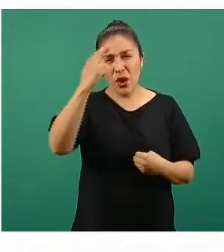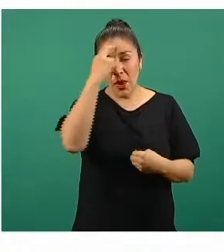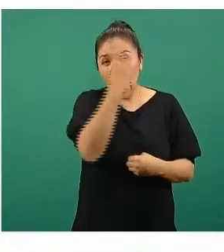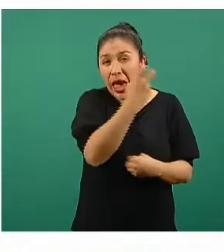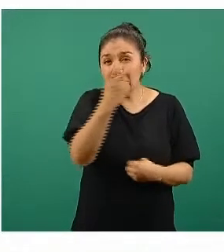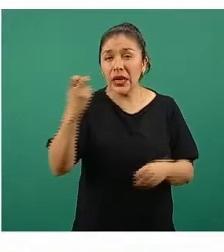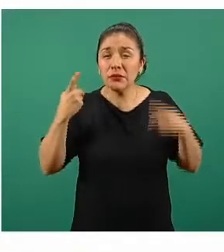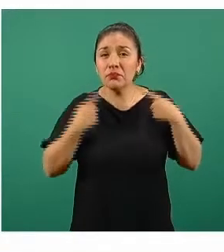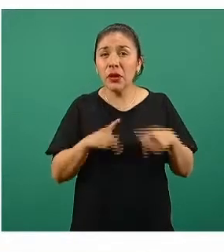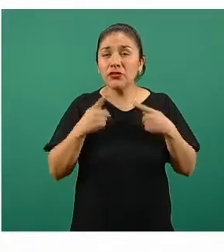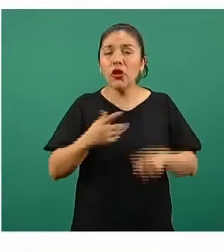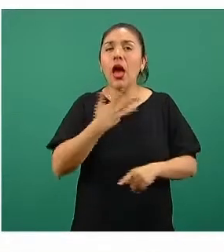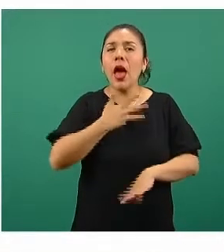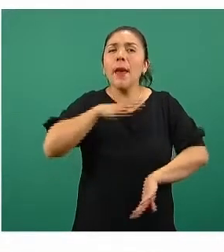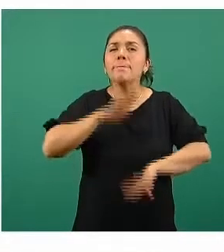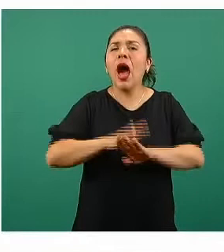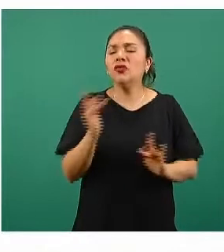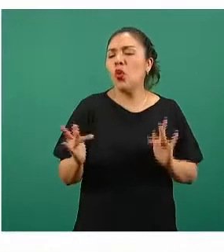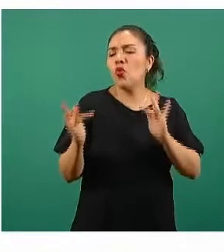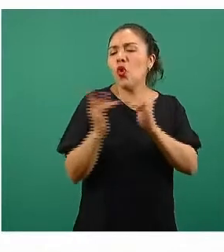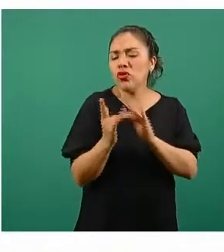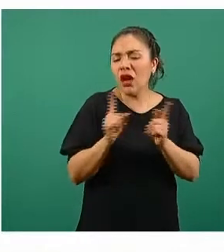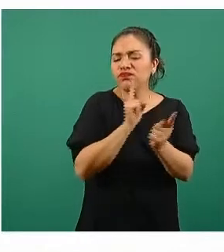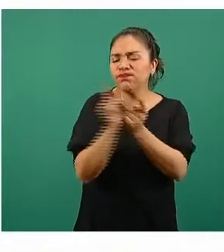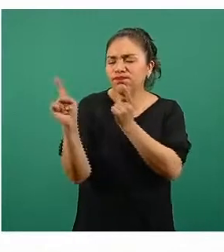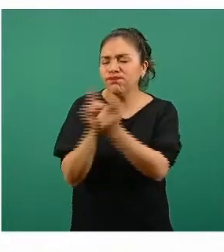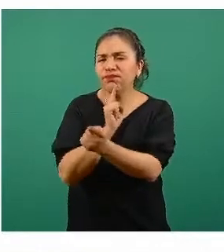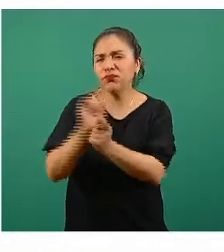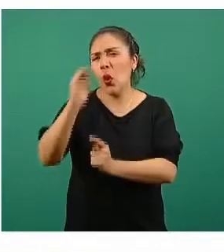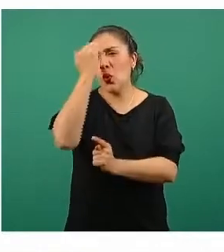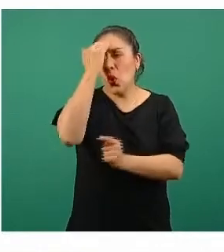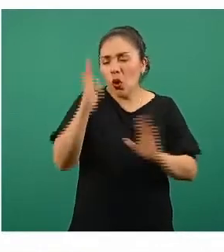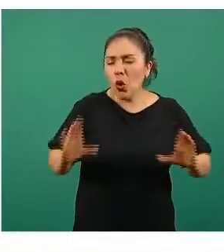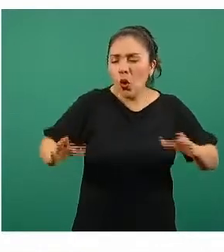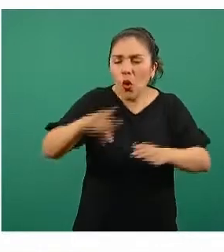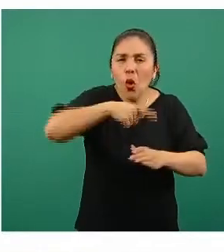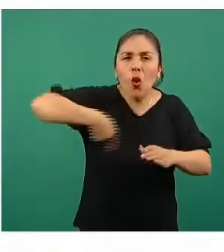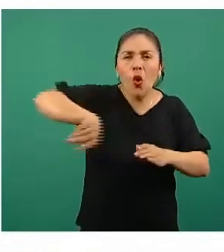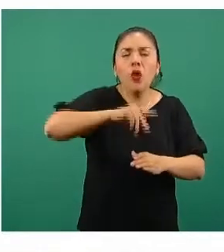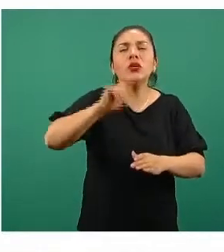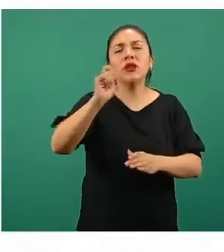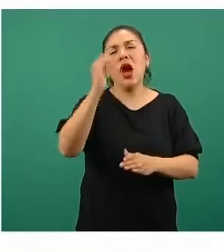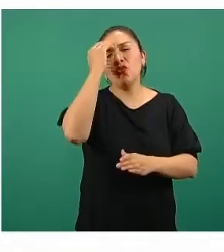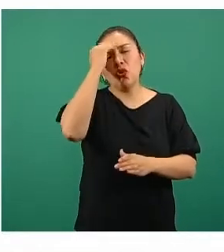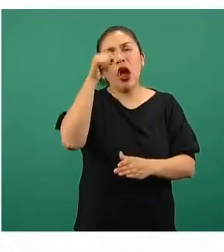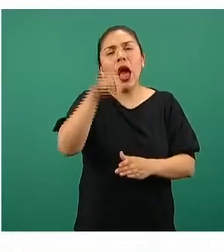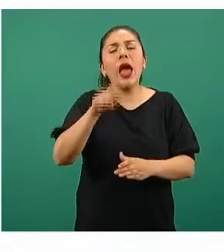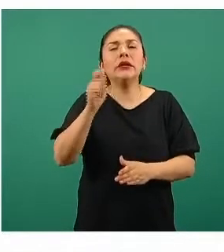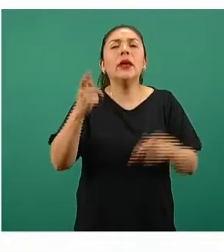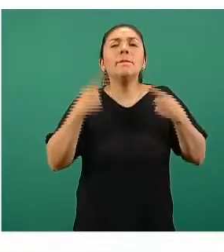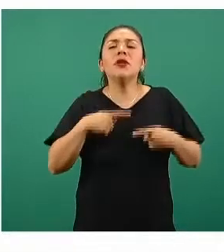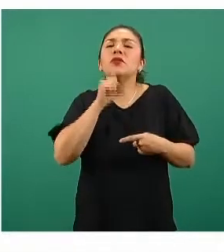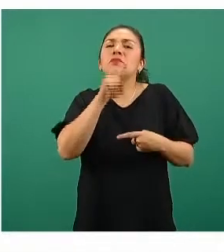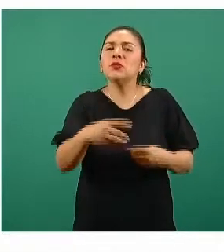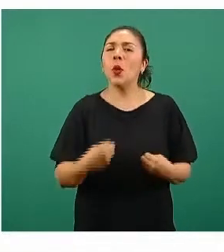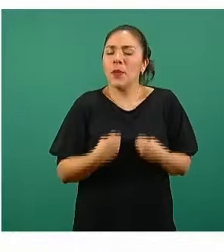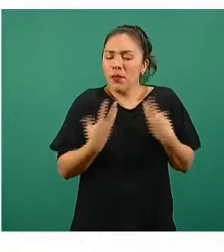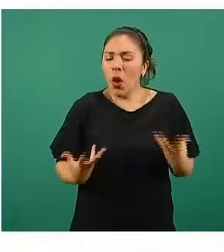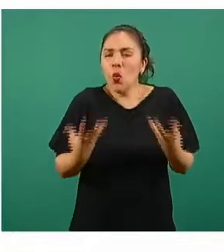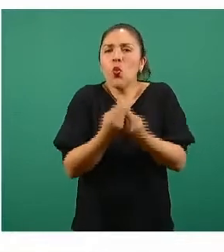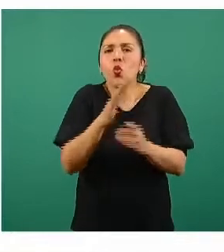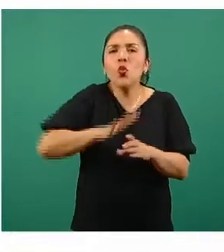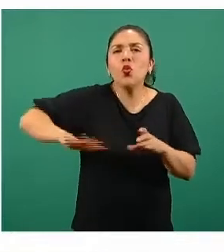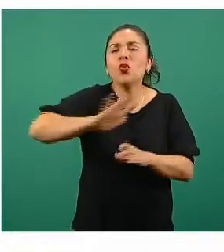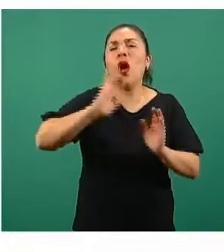los que están más en contacto con su comunidad, son regularmente personas de la propia comunidad